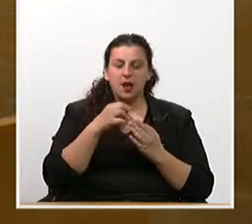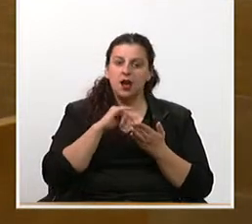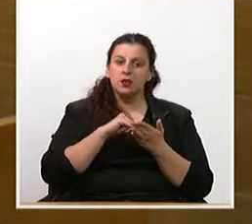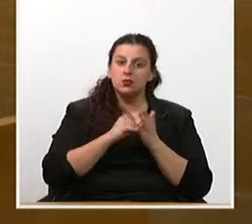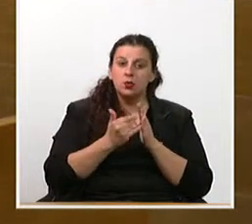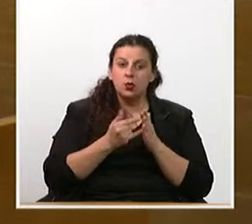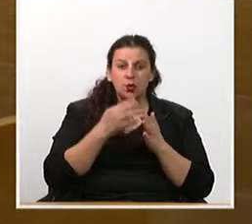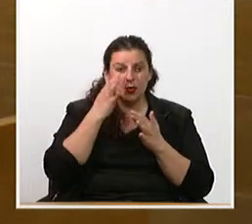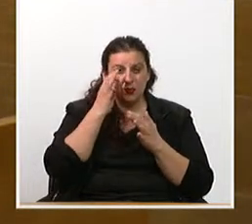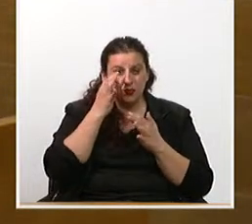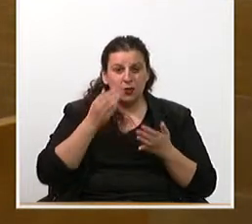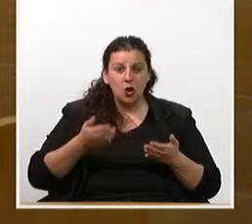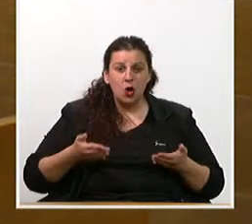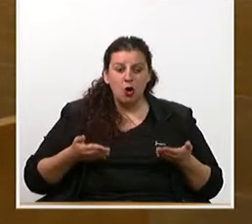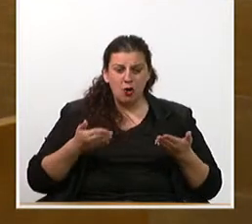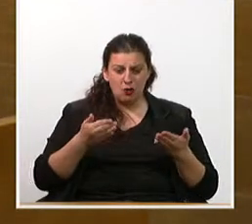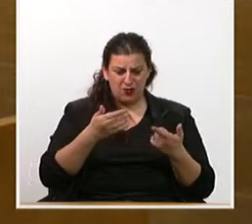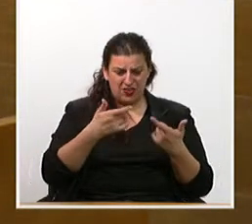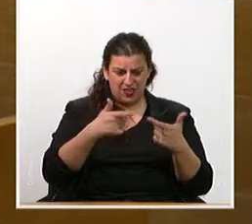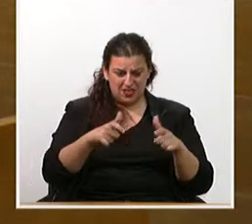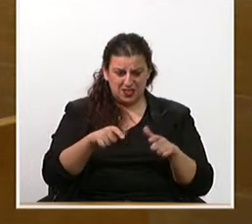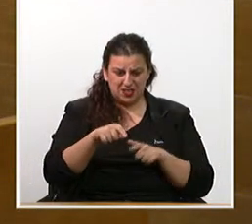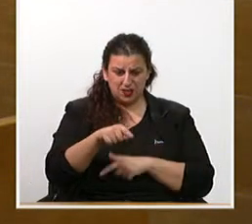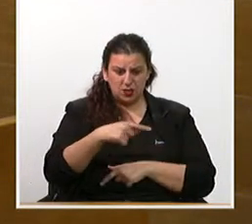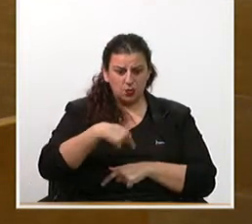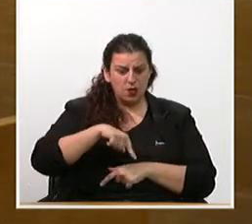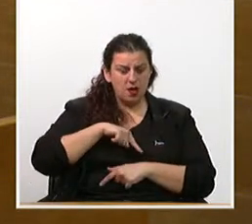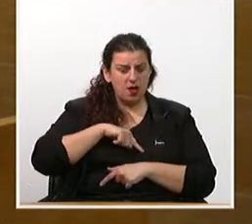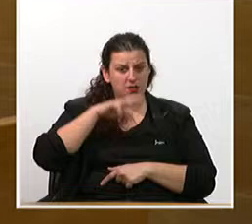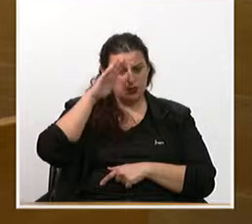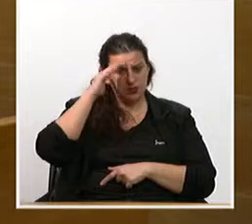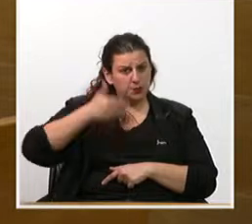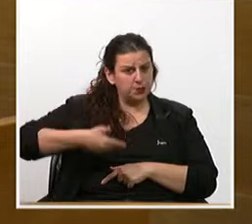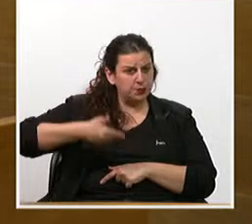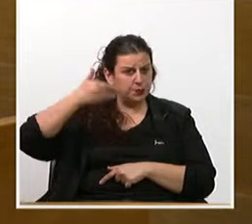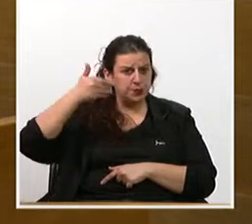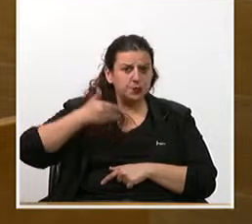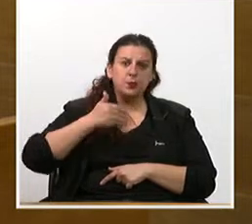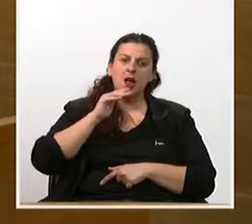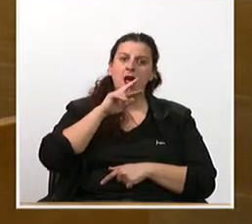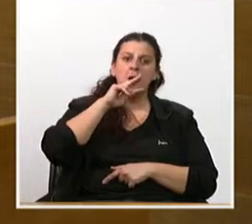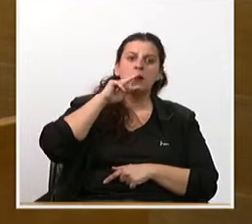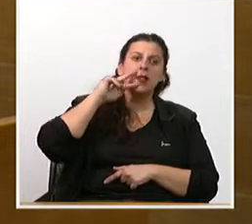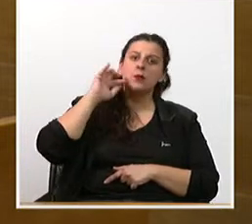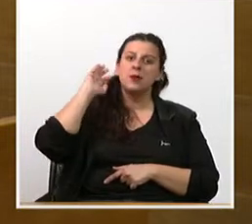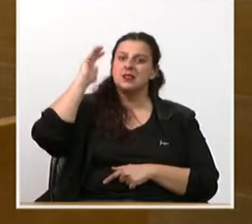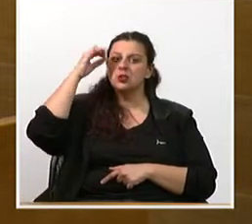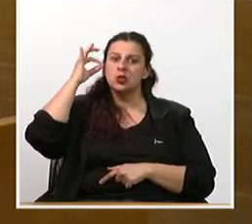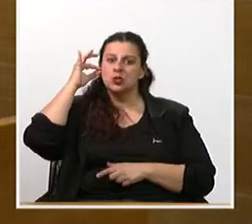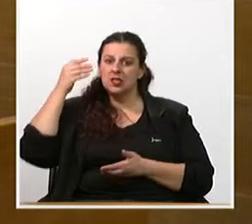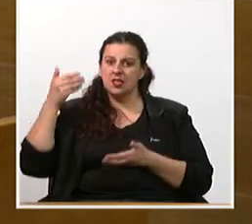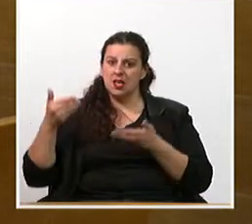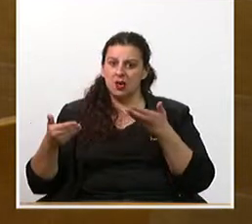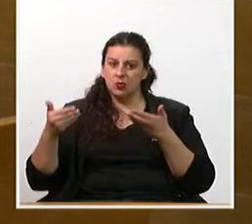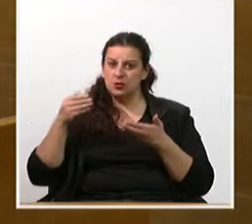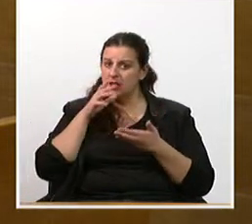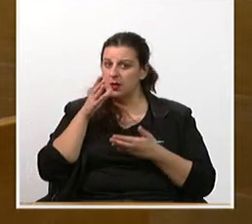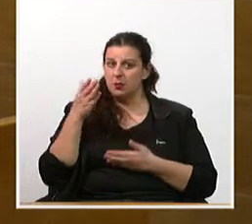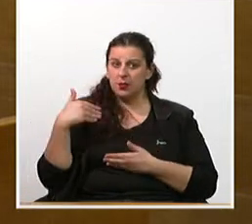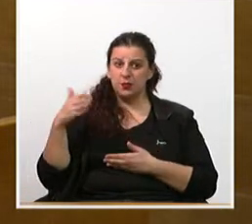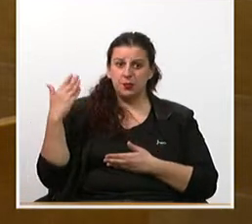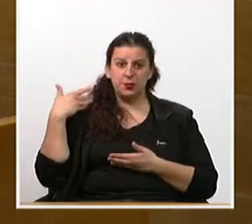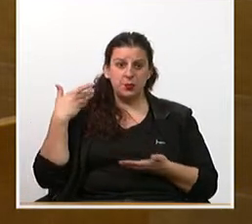sector era y es una de las máximas para el President mazón y la consellera Núñez puesto que resultaba absolutamente Injusto e